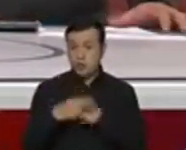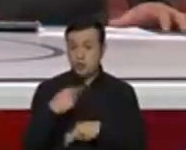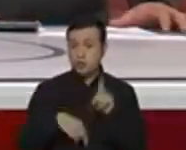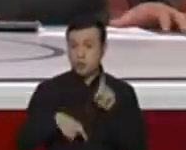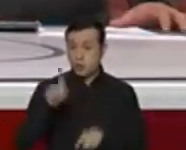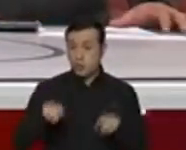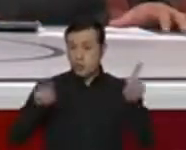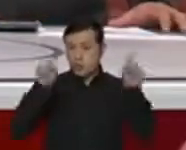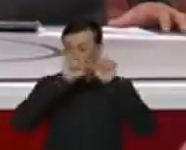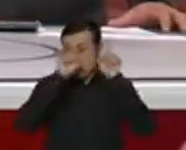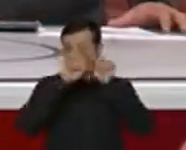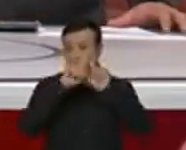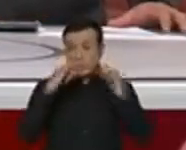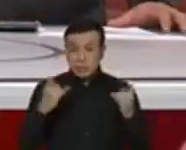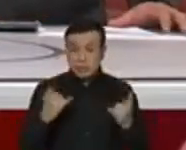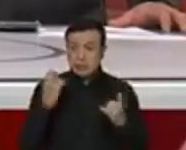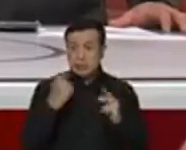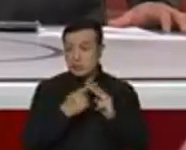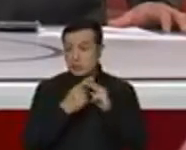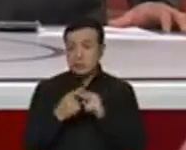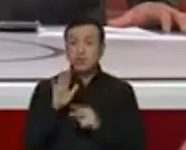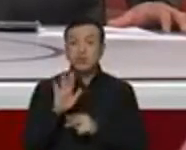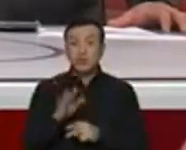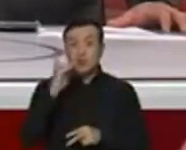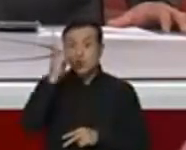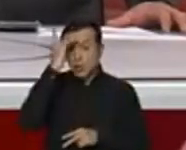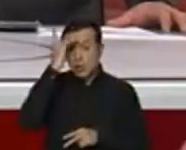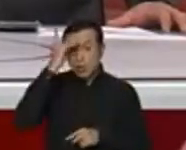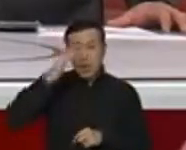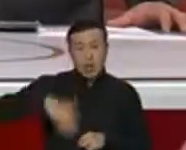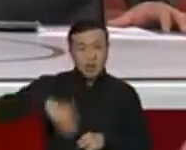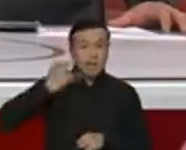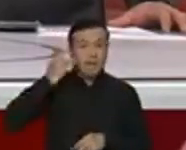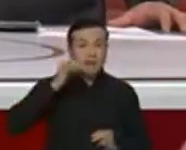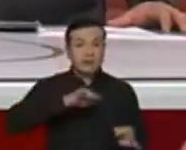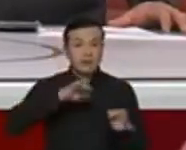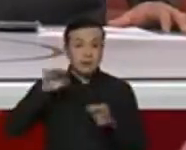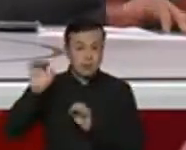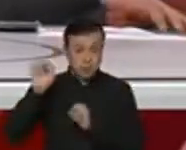que en este momento tienen créditos puedan diferir estas obligaciones para su pago?